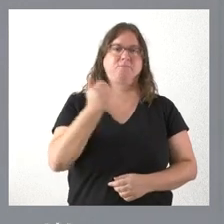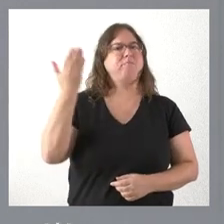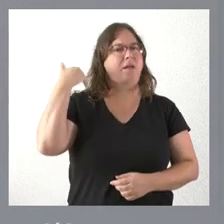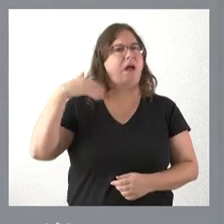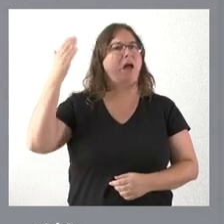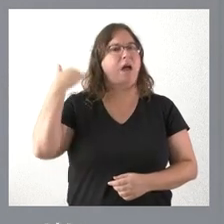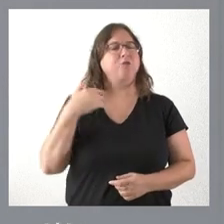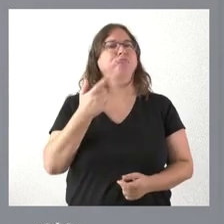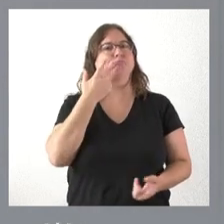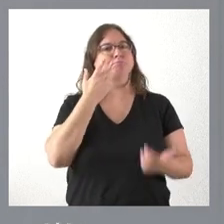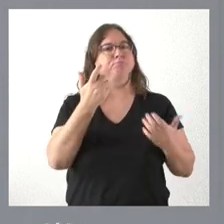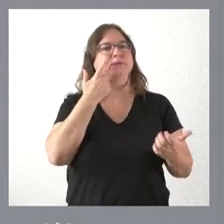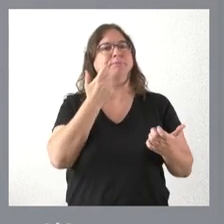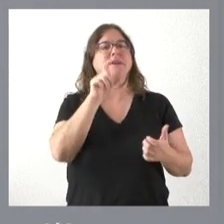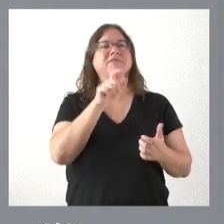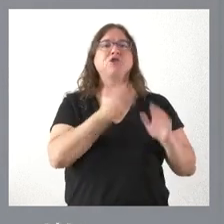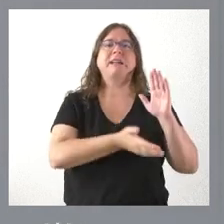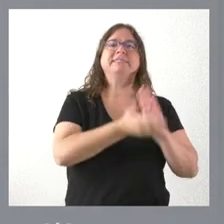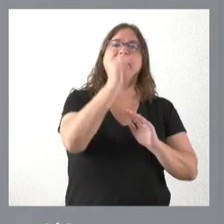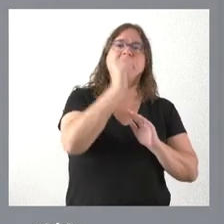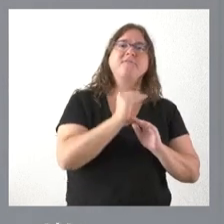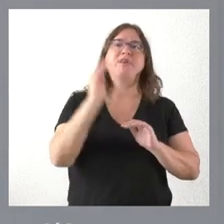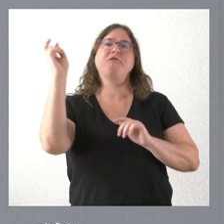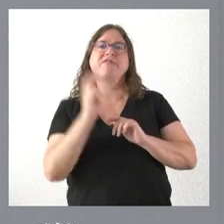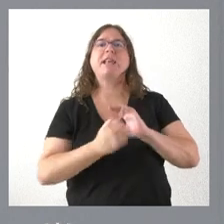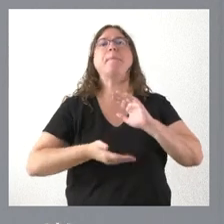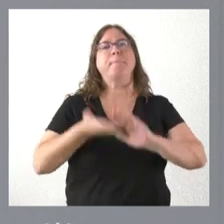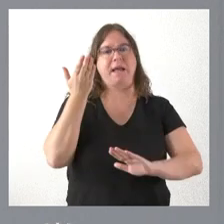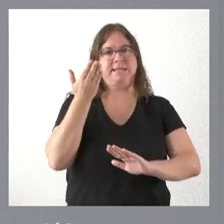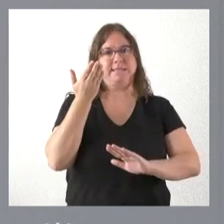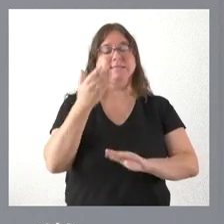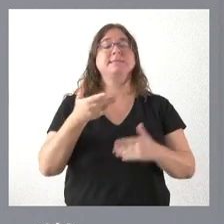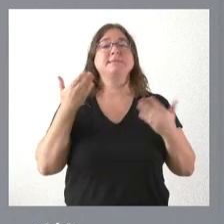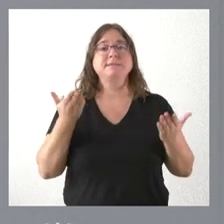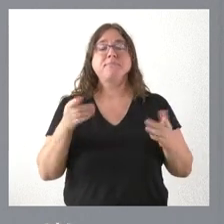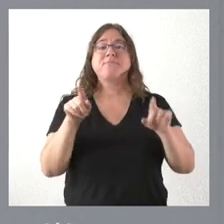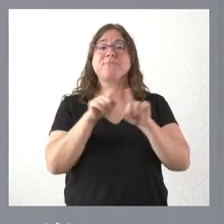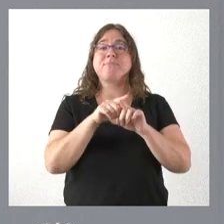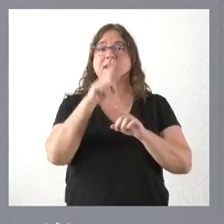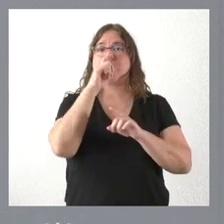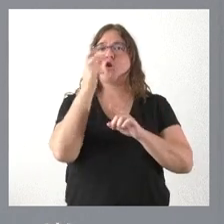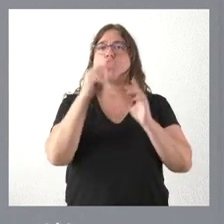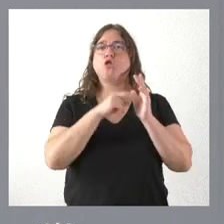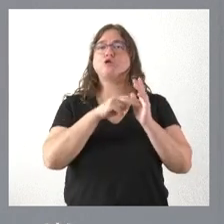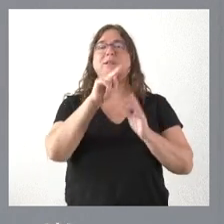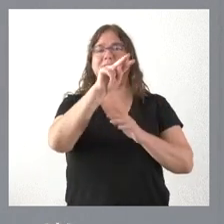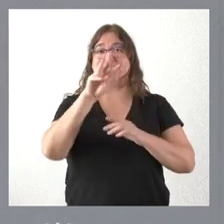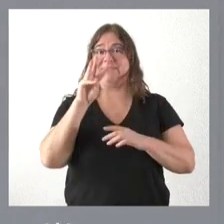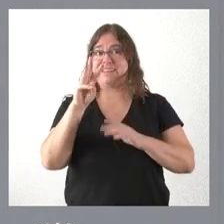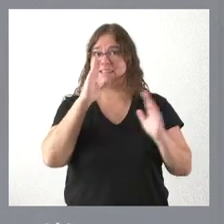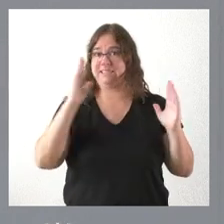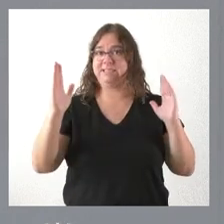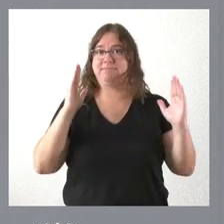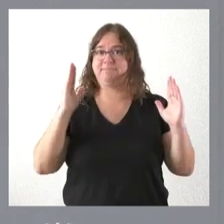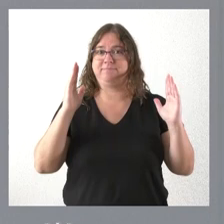venimos notando este elemento del saldo migratorio positivo y en este ejercicio 2003 incluso 2023 incluso